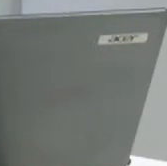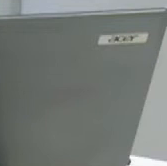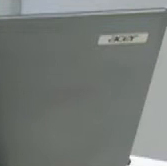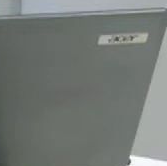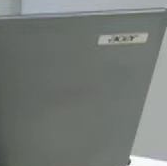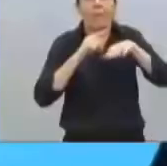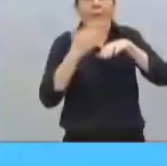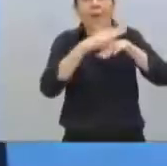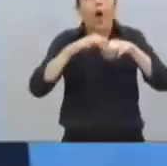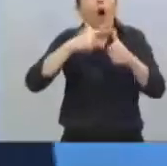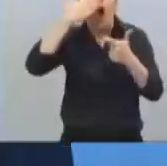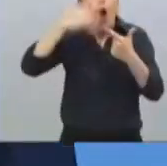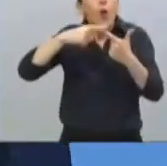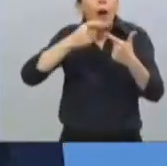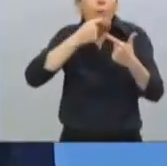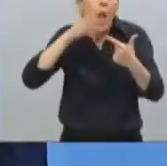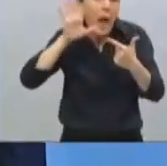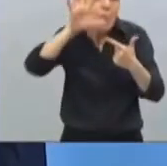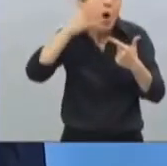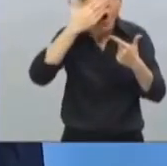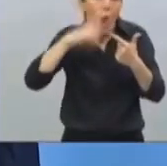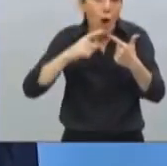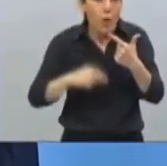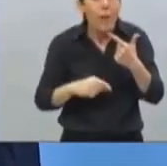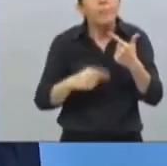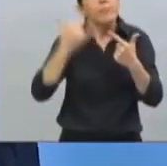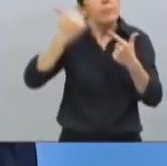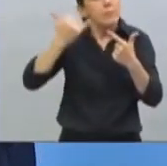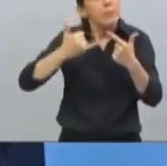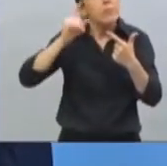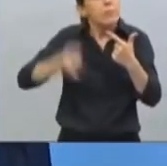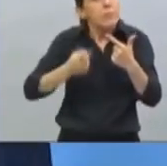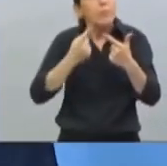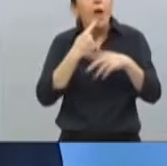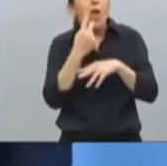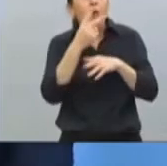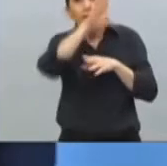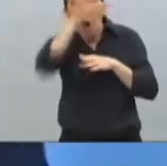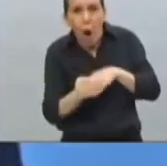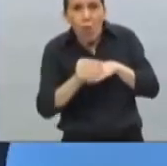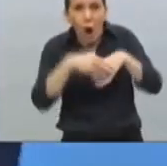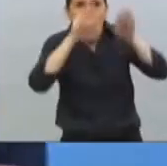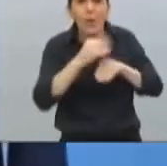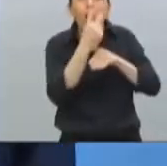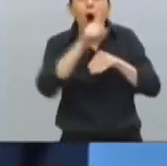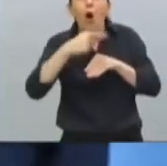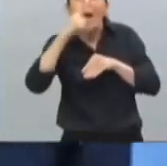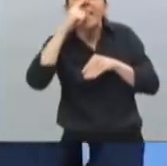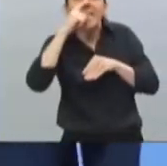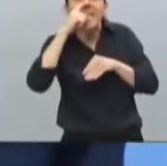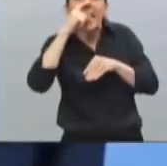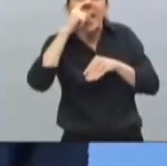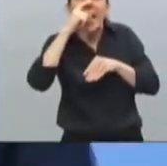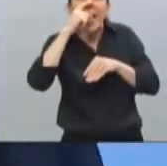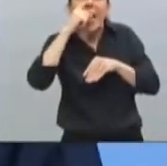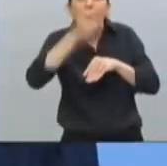en la Constitución y a lo largo de la historia se ha venido planteando el tema del federalismo y uno, digamos, cuando lo